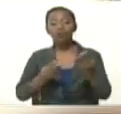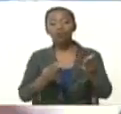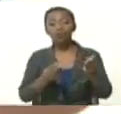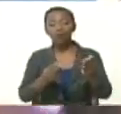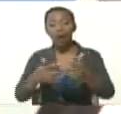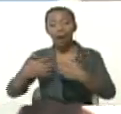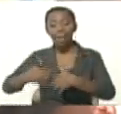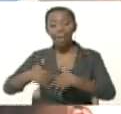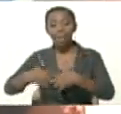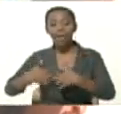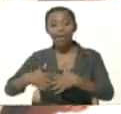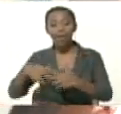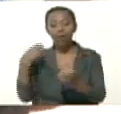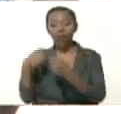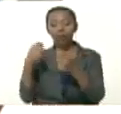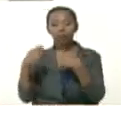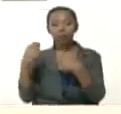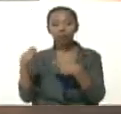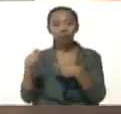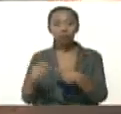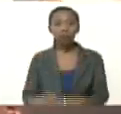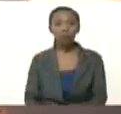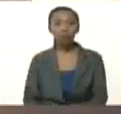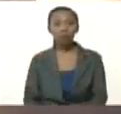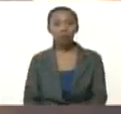locales comerciales. ¿A quién se lo voy a entregar yo aquí?